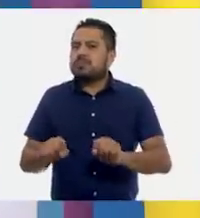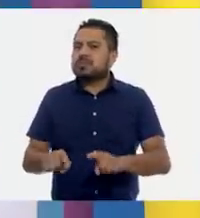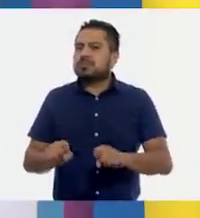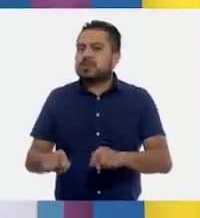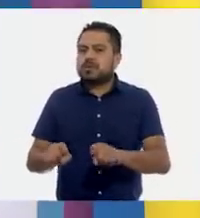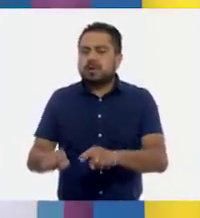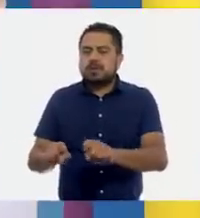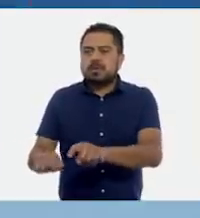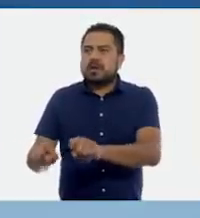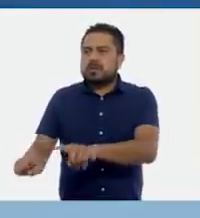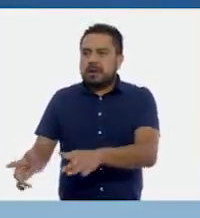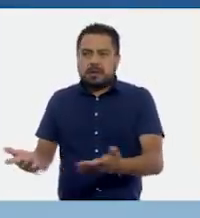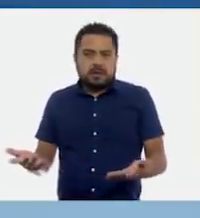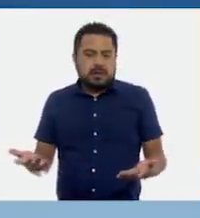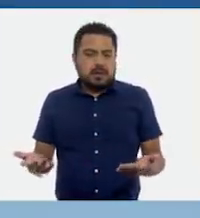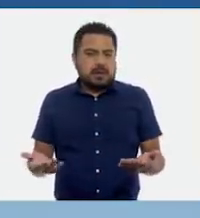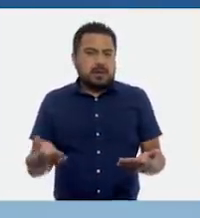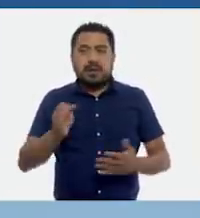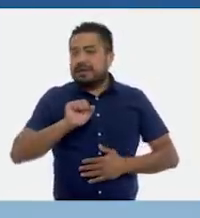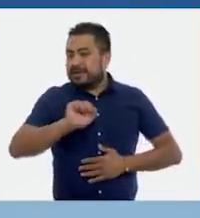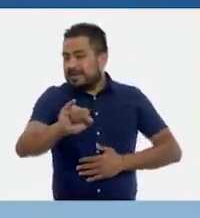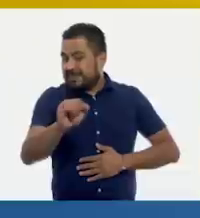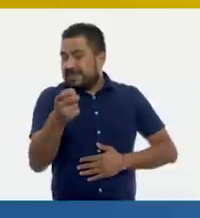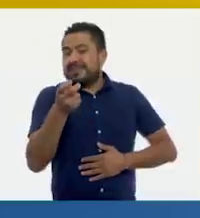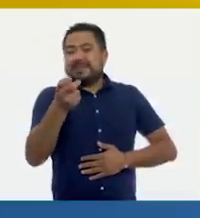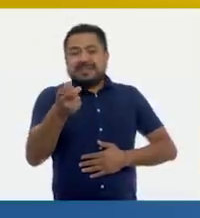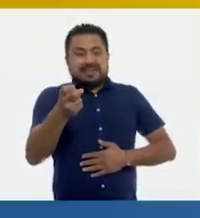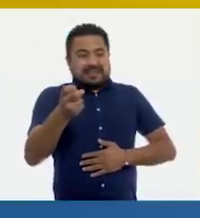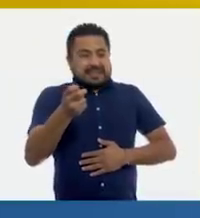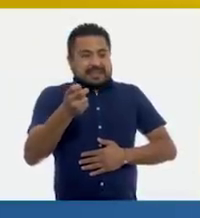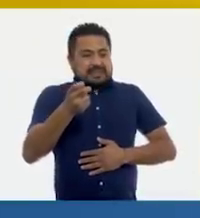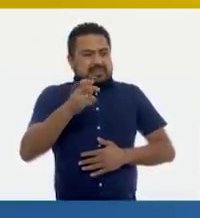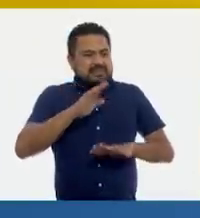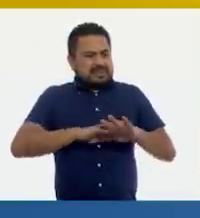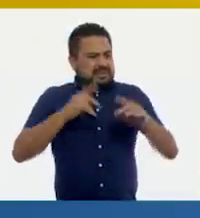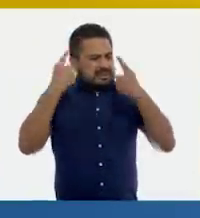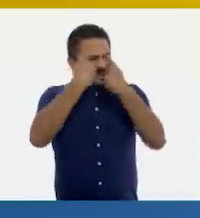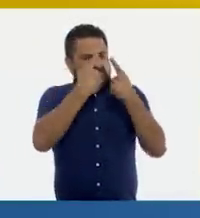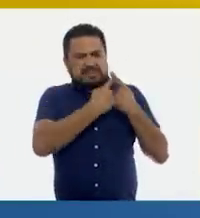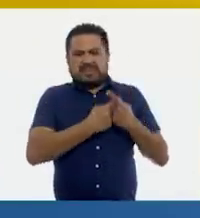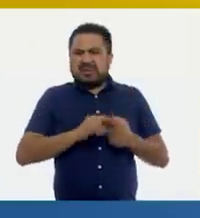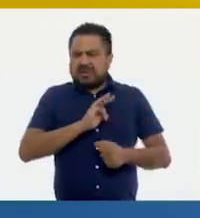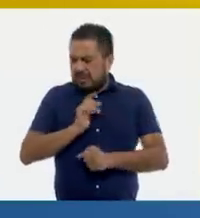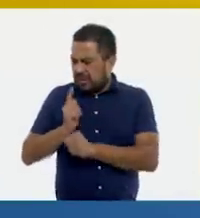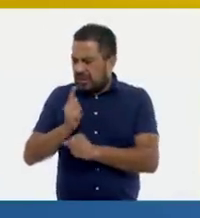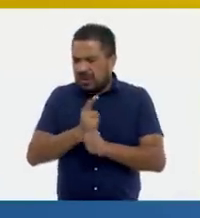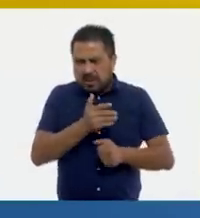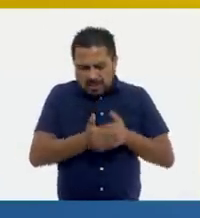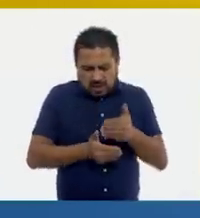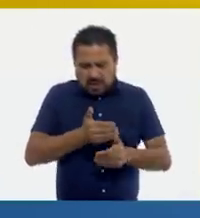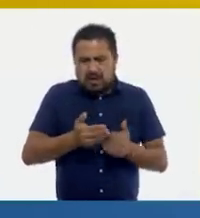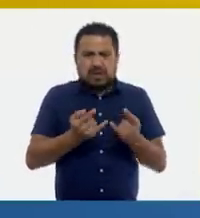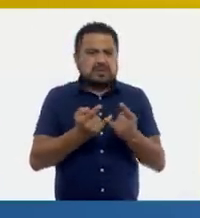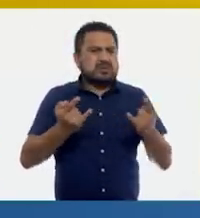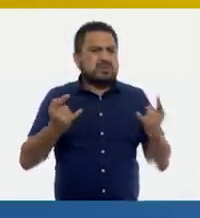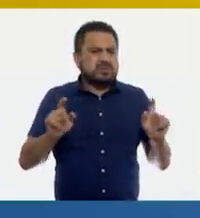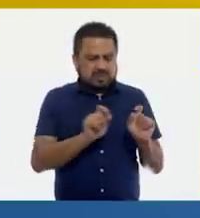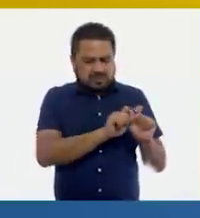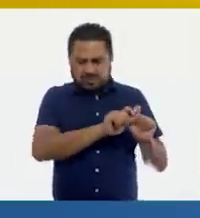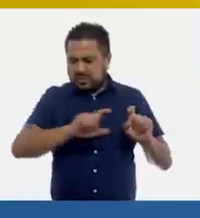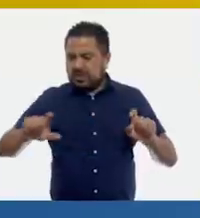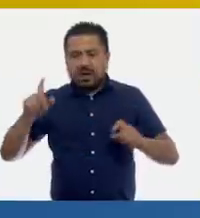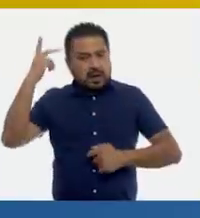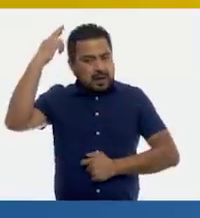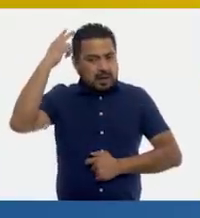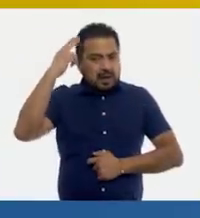¿Escuchaste? Sí, exacto. Esas son las contradicciones que podemos encontrar en los procesos históricos. Porfirio